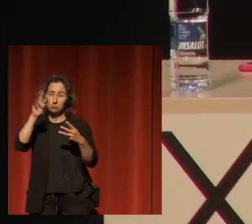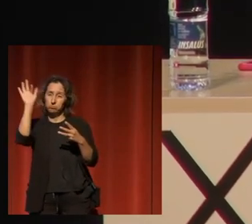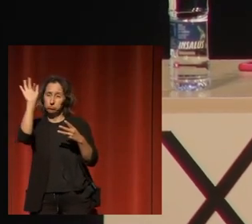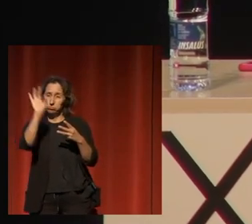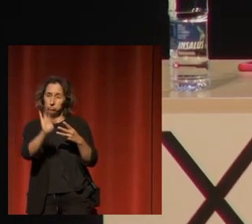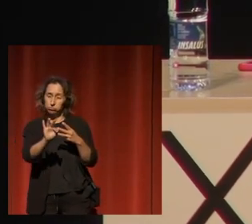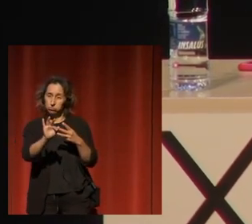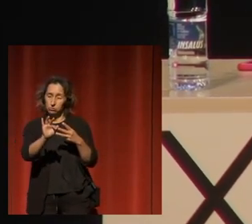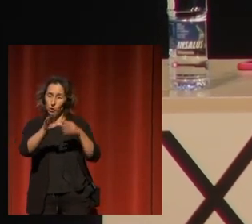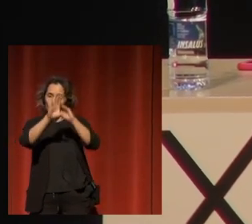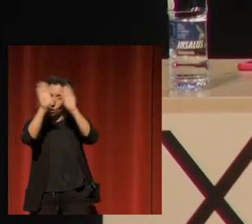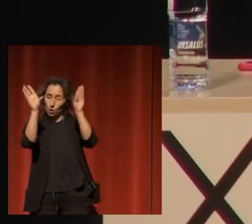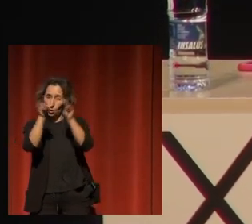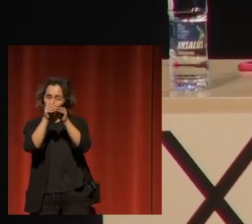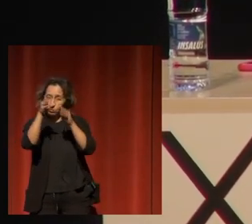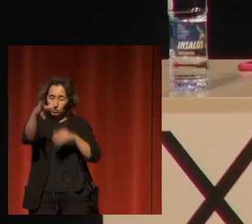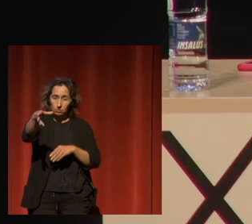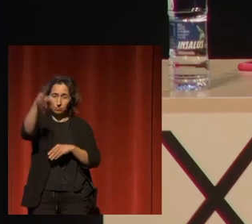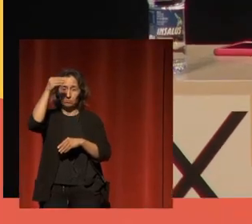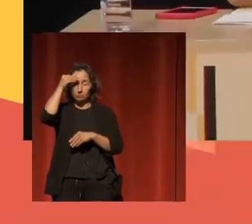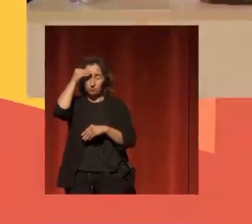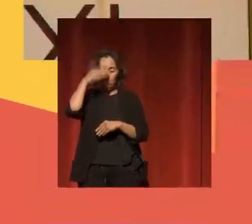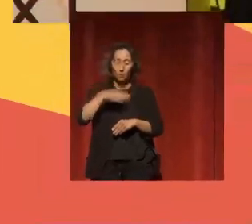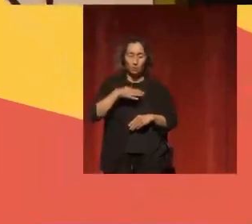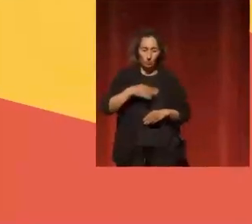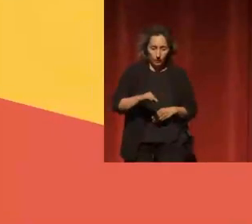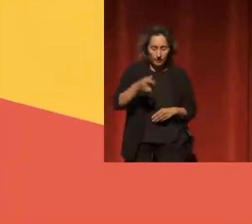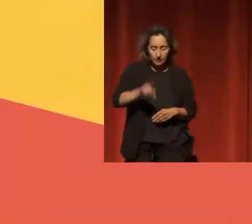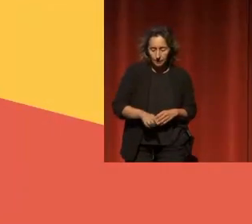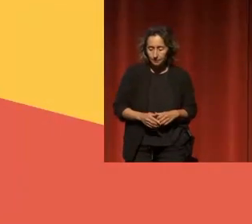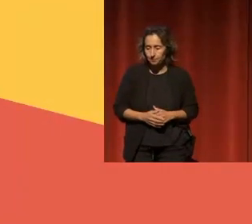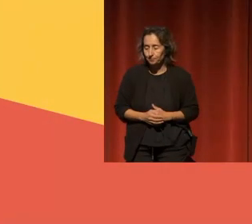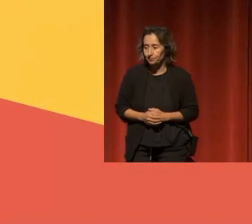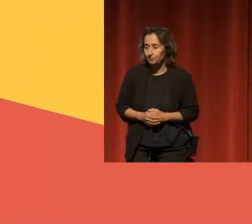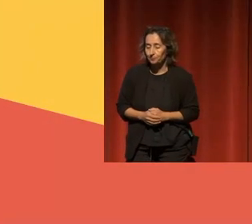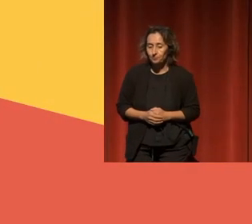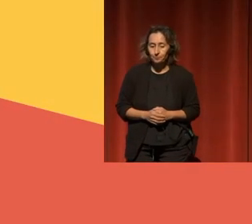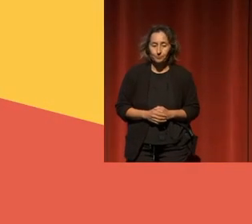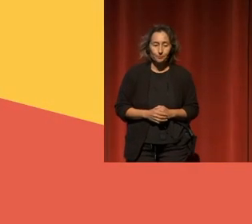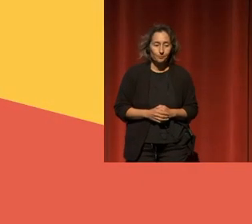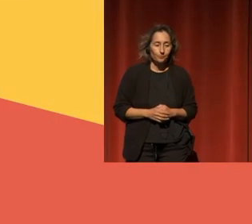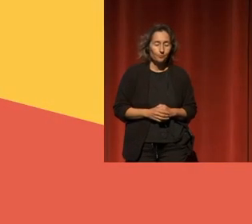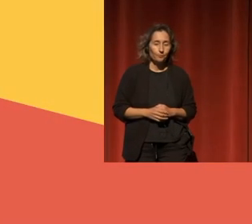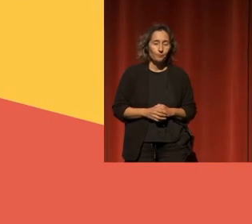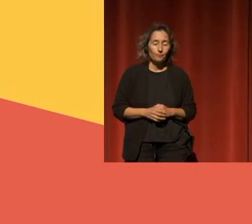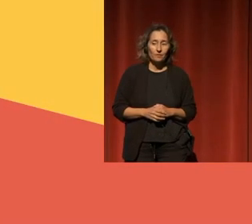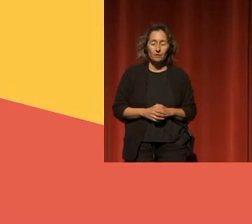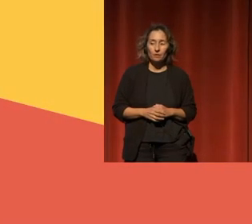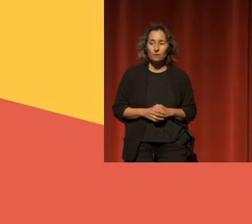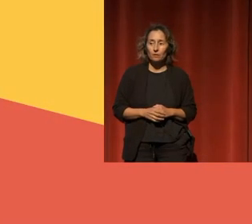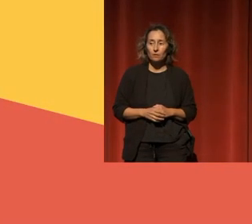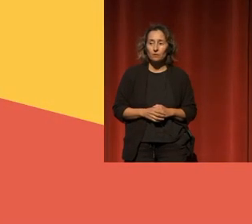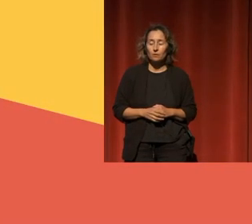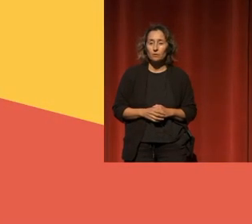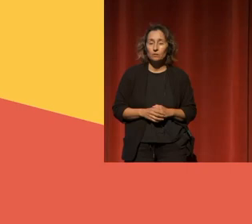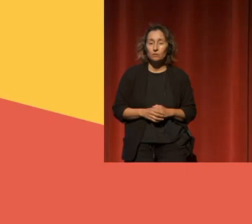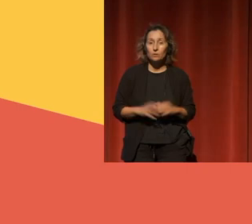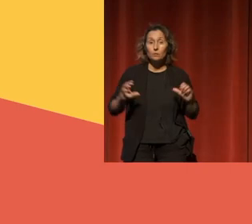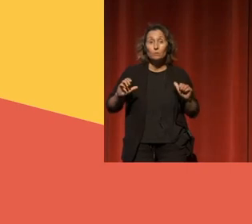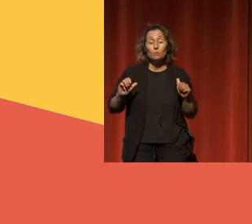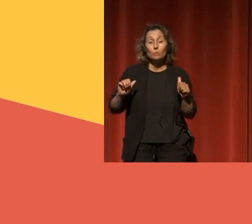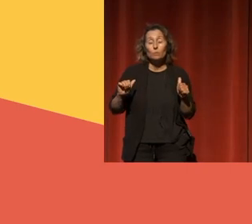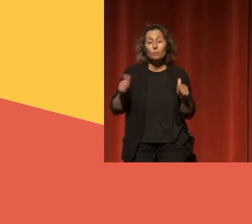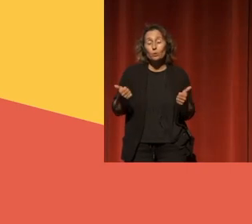vuestras vuestras propias vuestras propias conclusiones voy a comenzar con este contexto